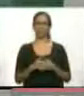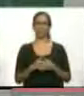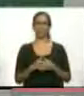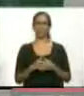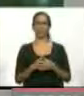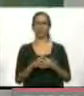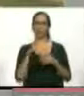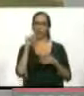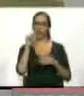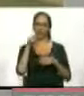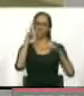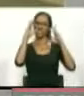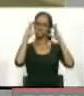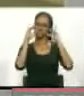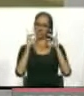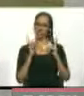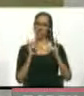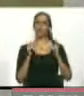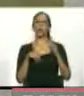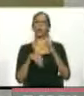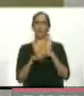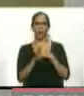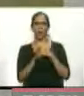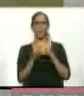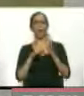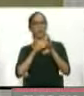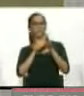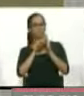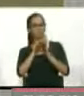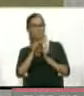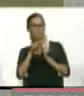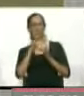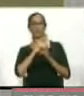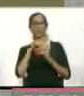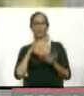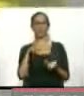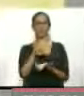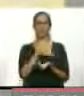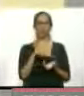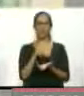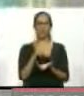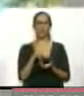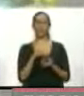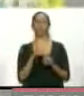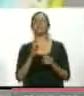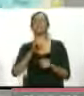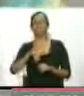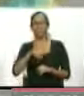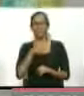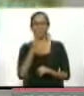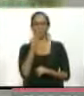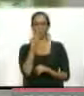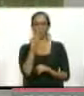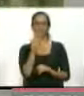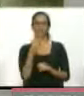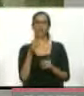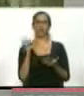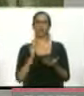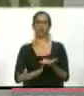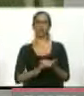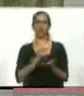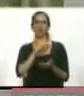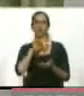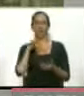de esa medida vamos a superar nuestros actuales problemas y podremos ver de nuevo nuestra